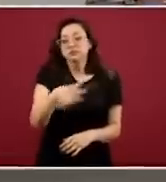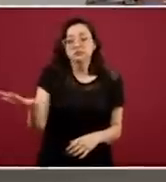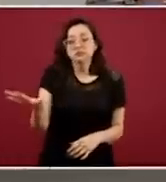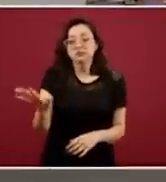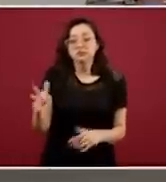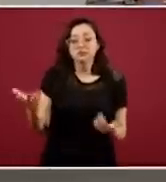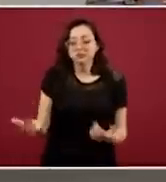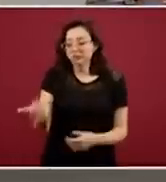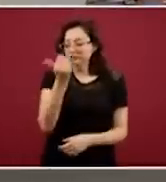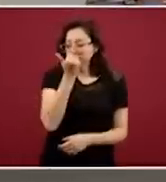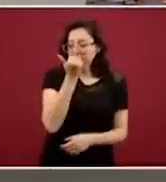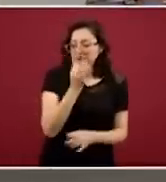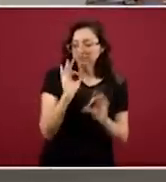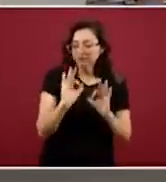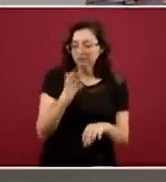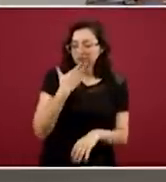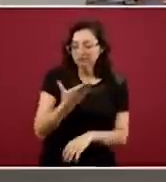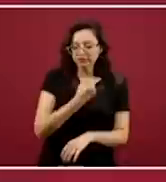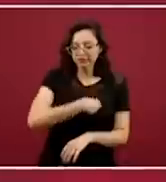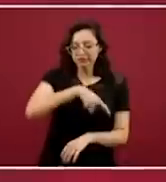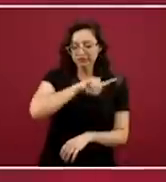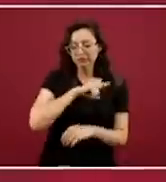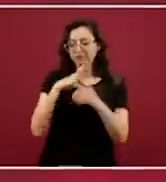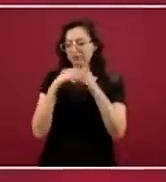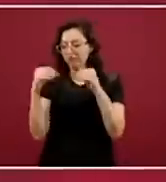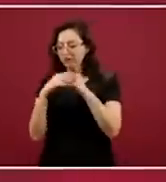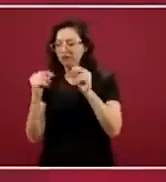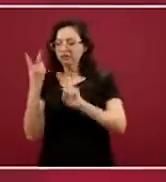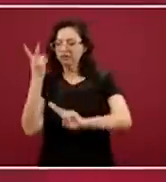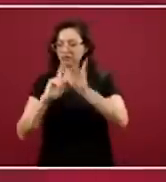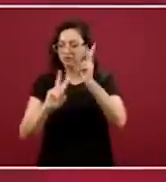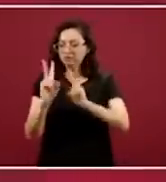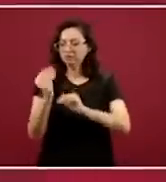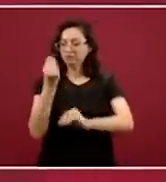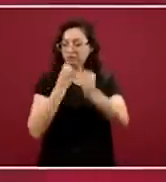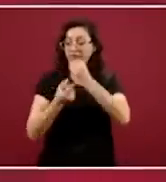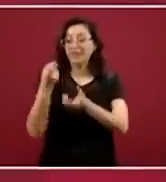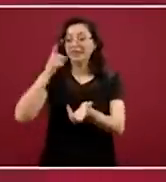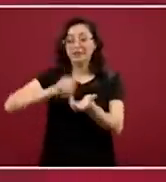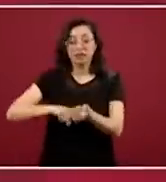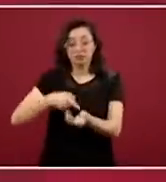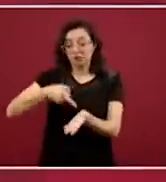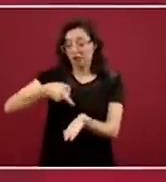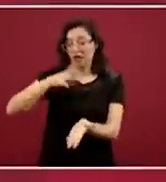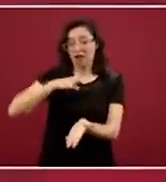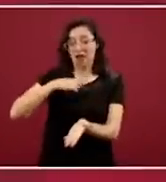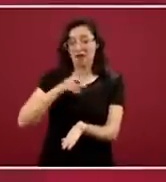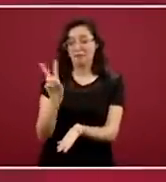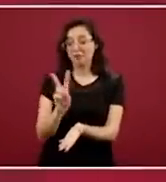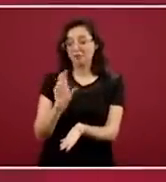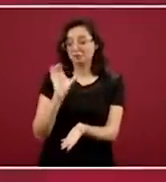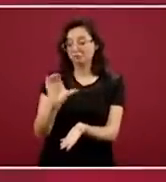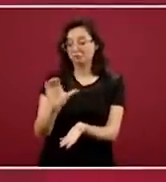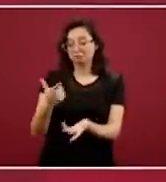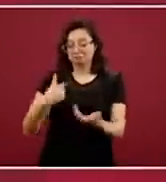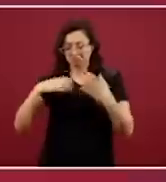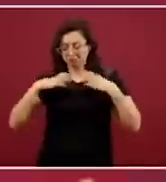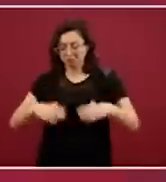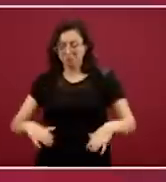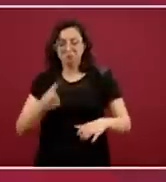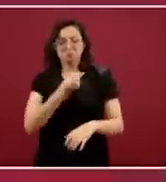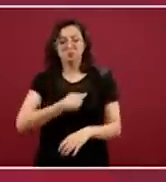si uno está bien alimentado, si uno come frutas y verduras ricas en vitamina C, su sistema inmune va a